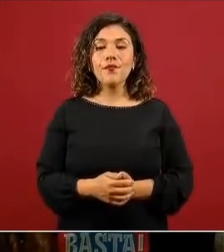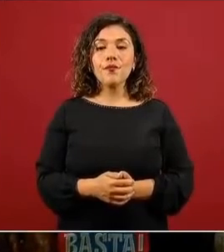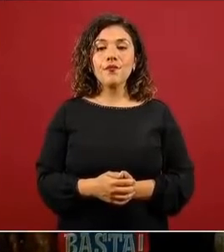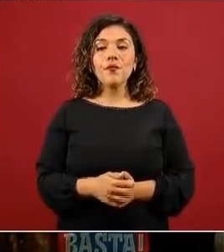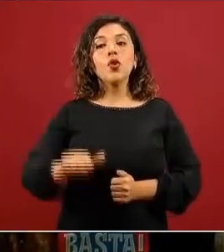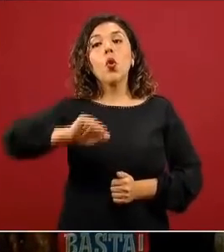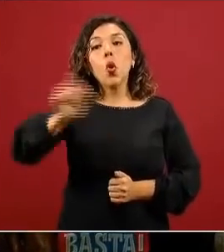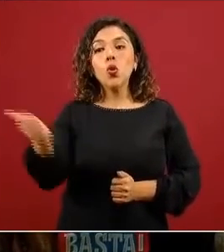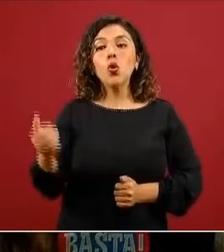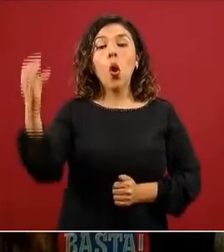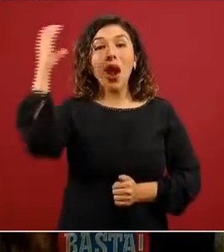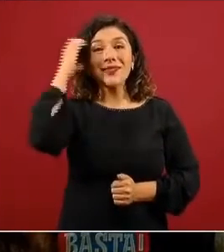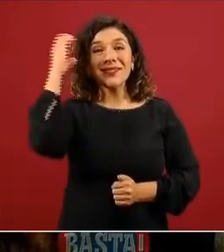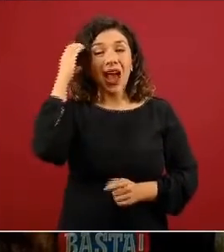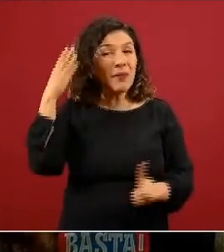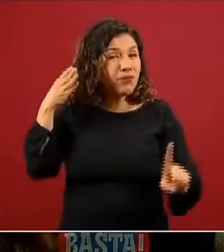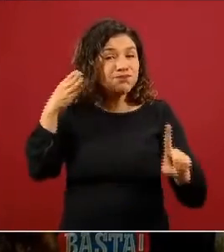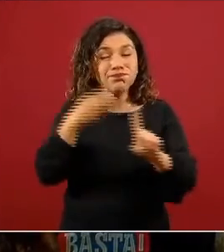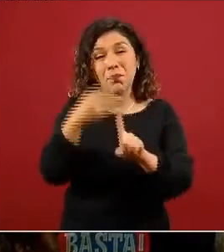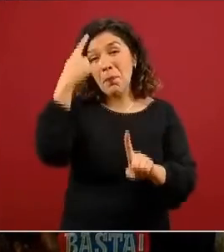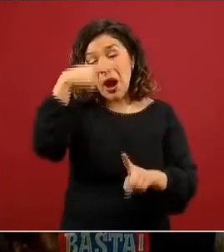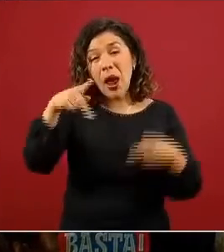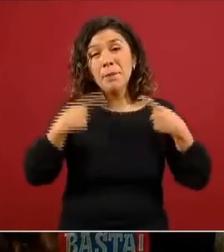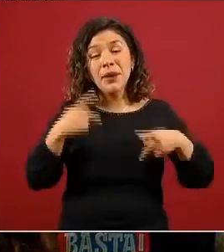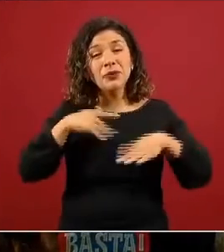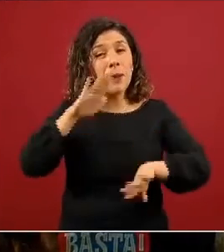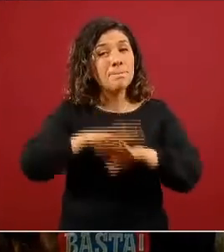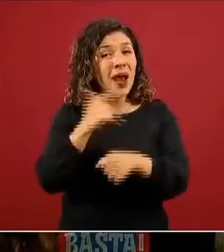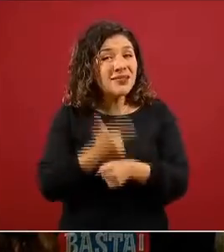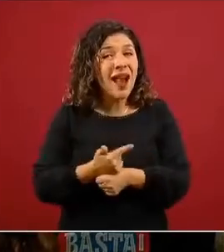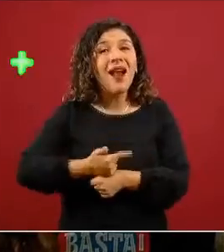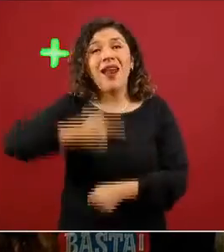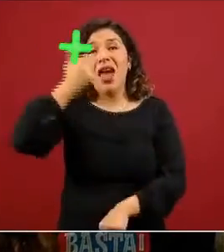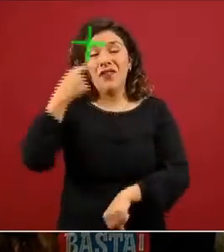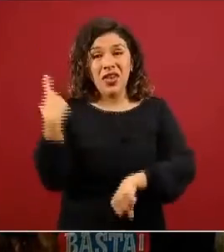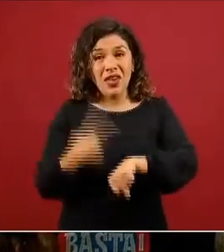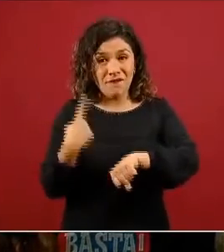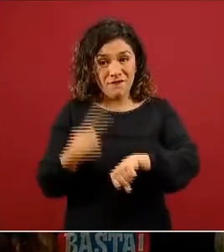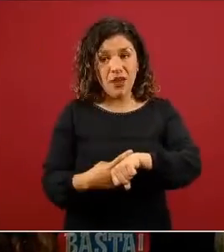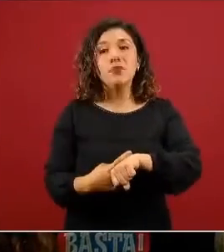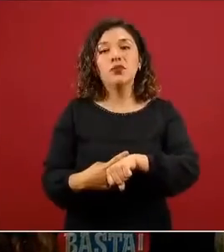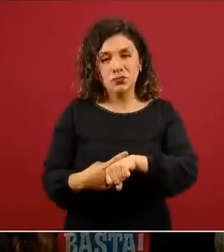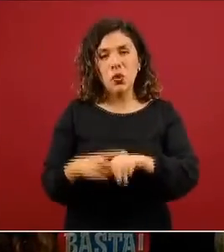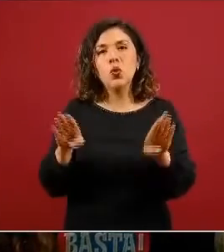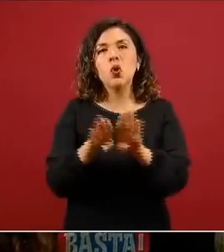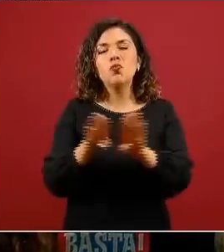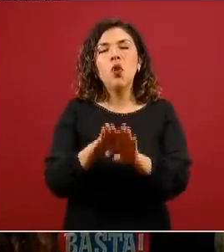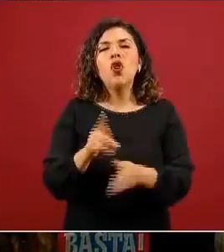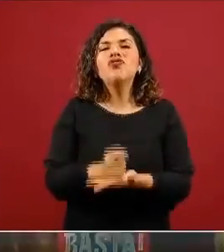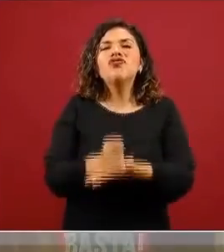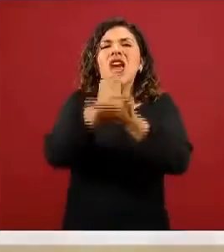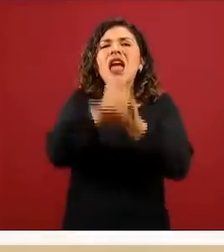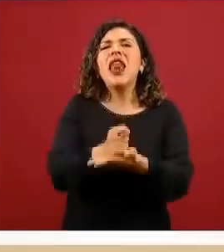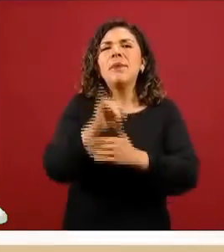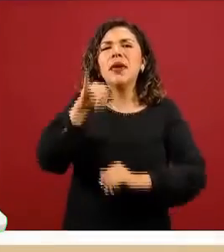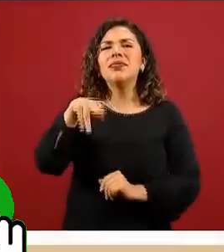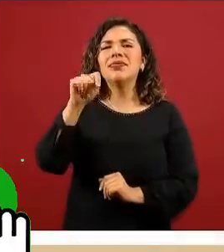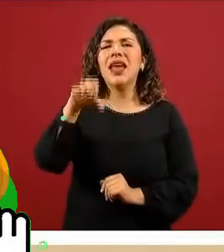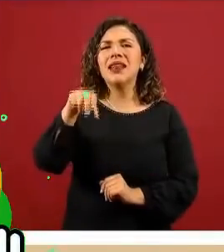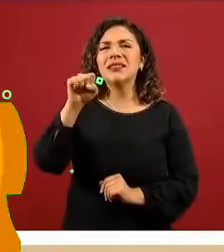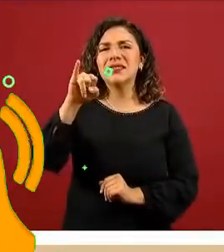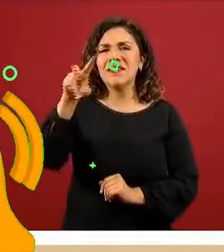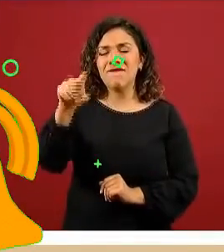Respecto a las camas específicamente dedicadas a personas críticamente enfermas, lo equivalente de las terapias intensivas, a